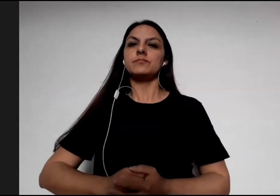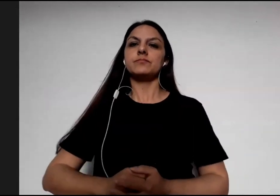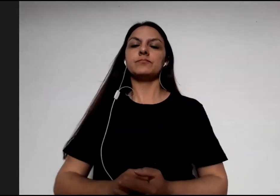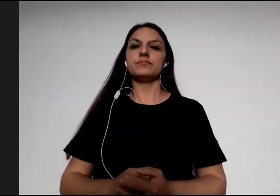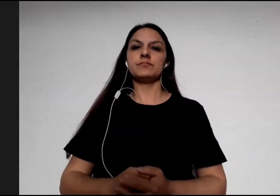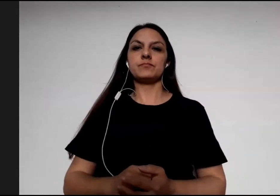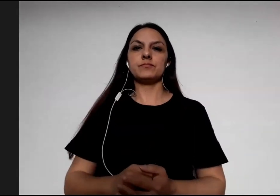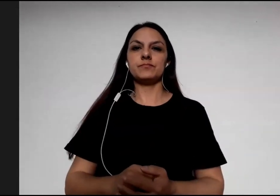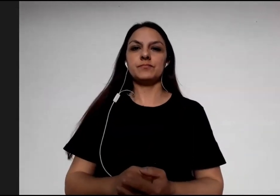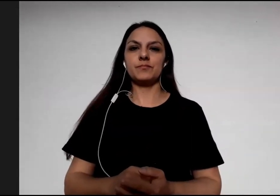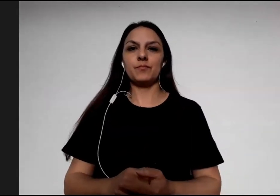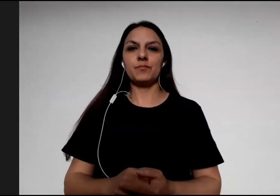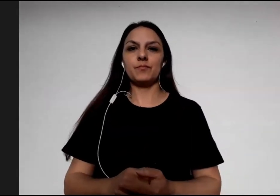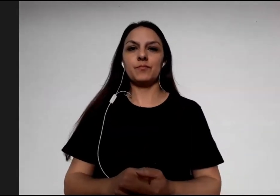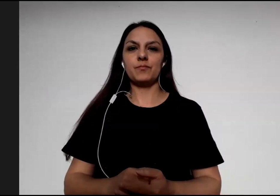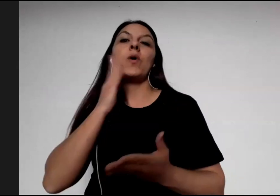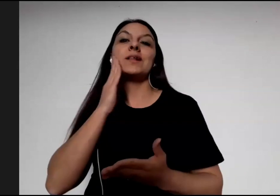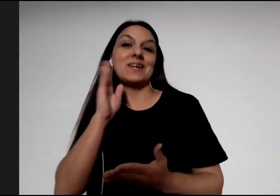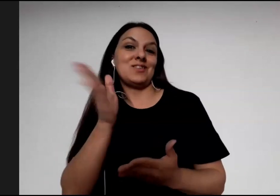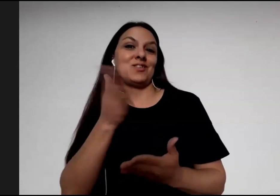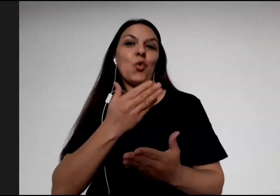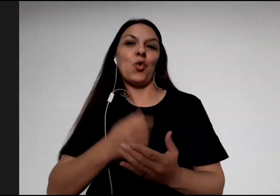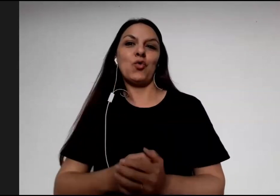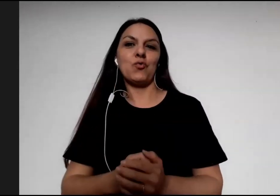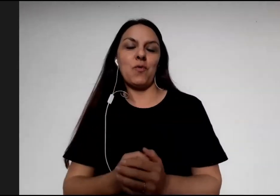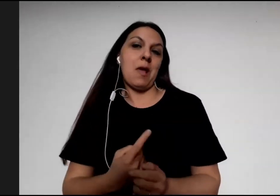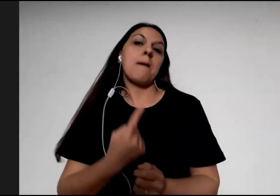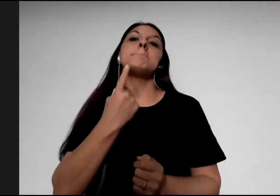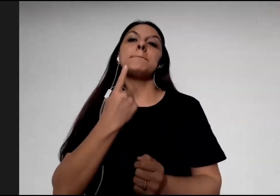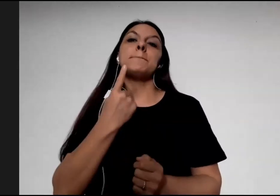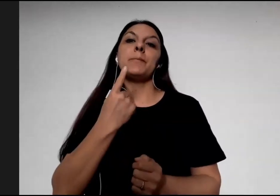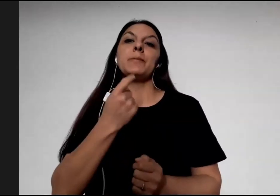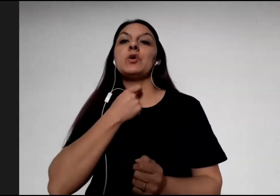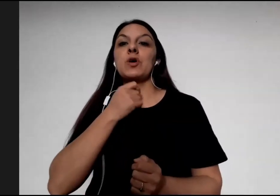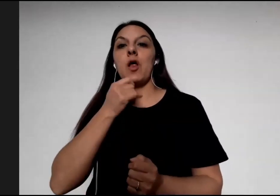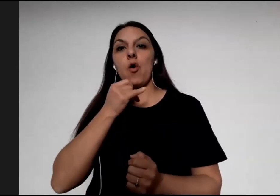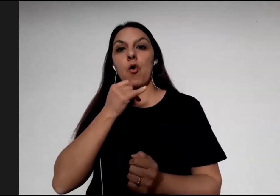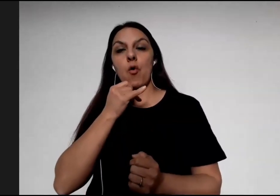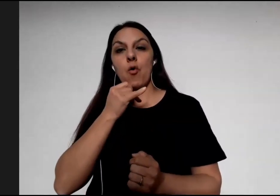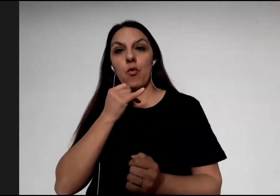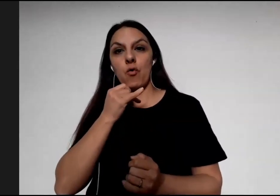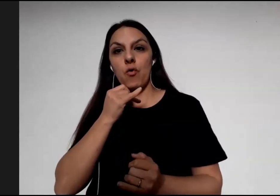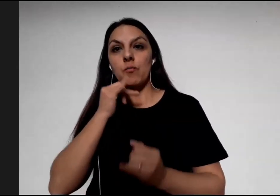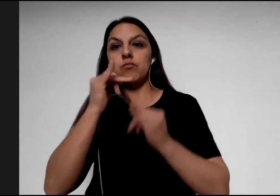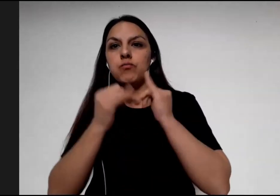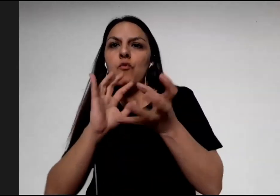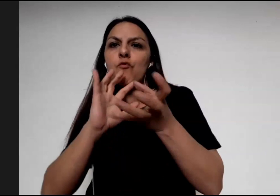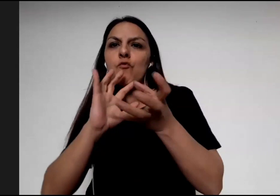Buenas tardes a todos. En principio les voy a compartir la manera que vamos a trabajar.